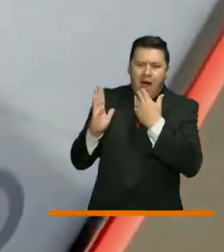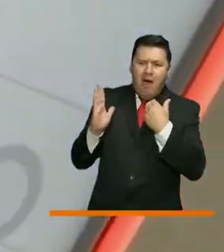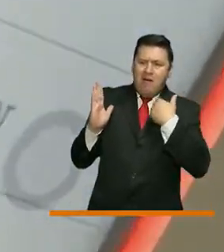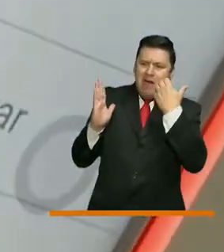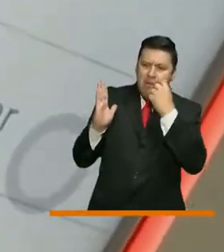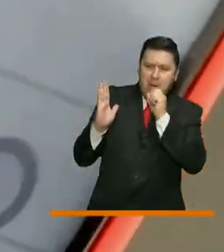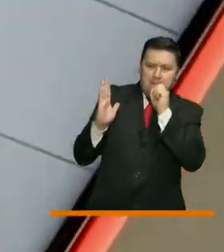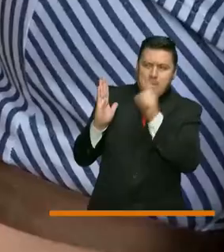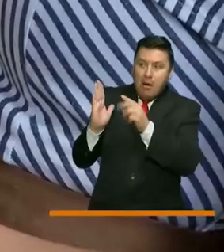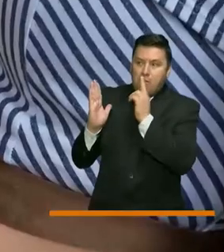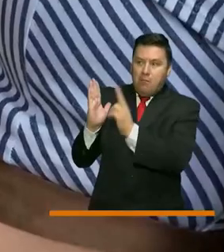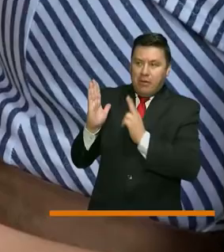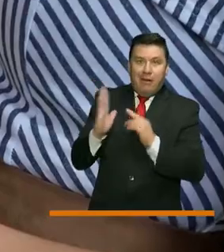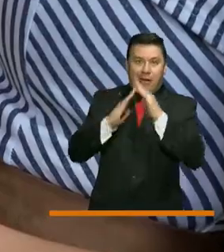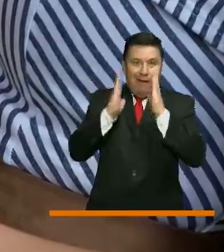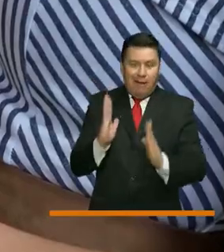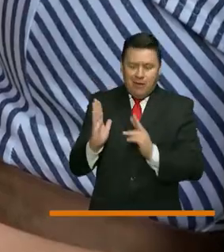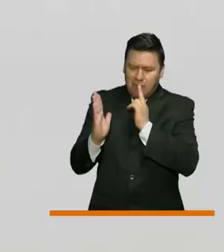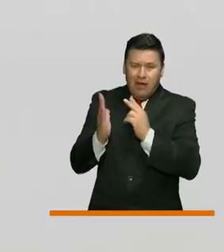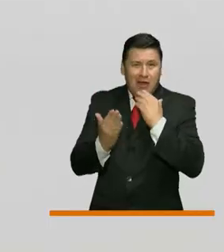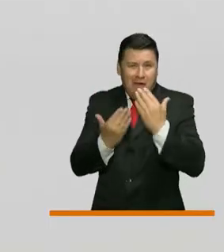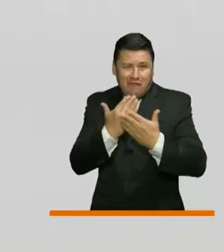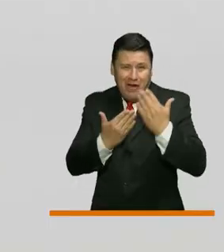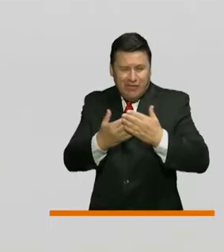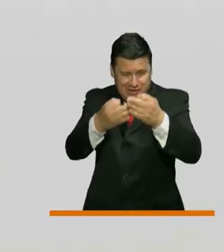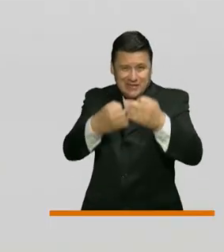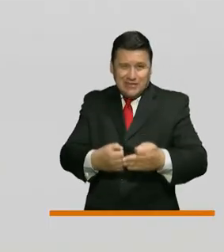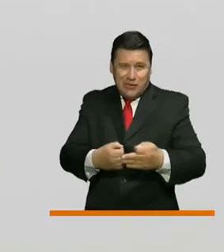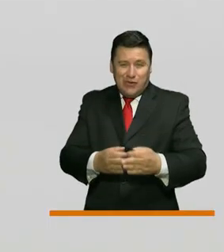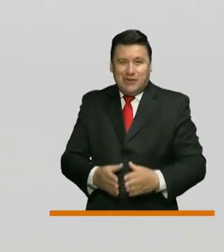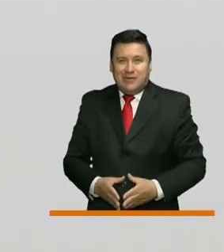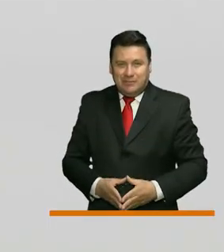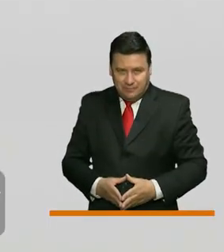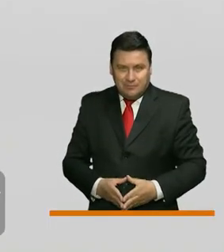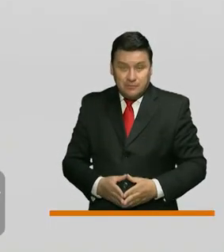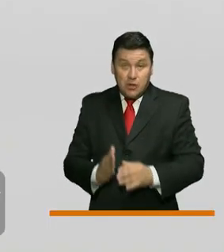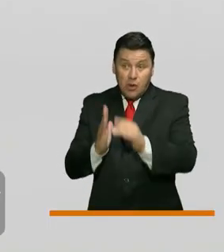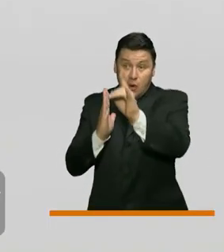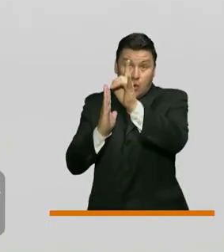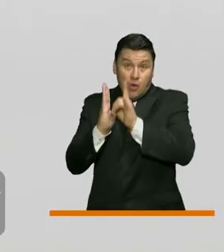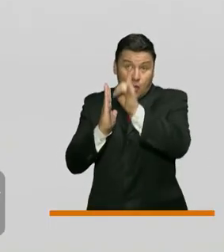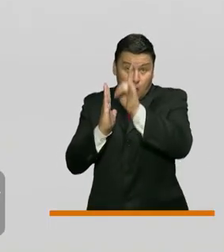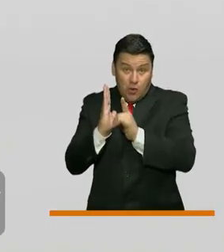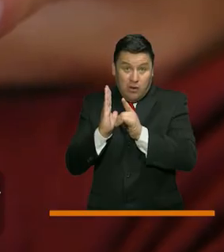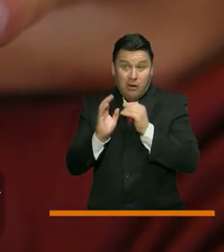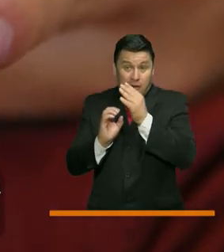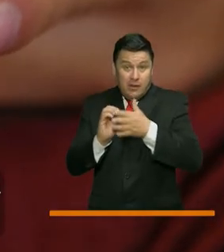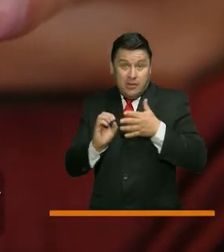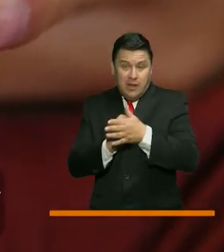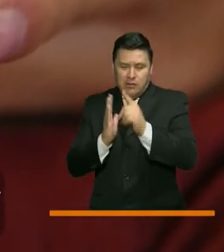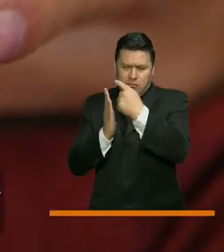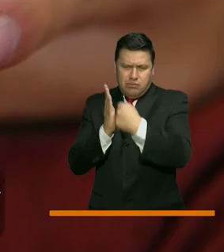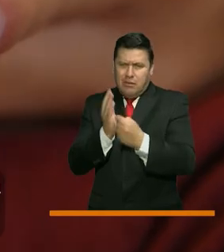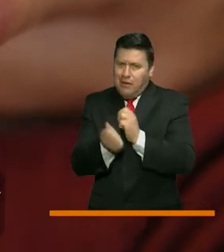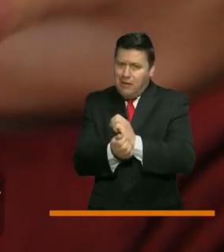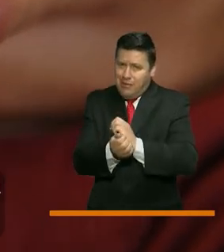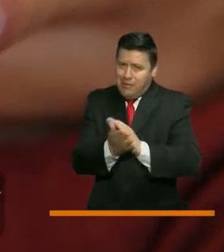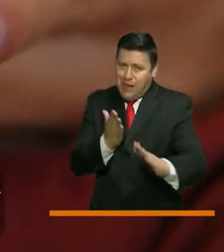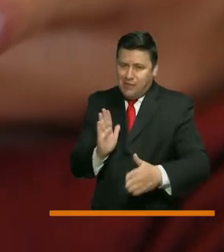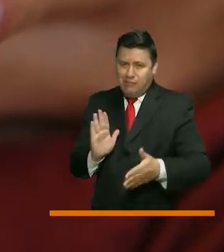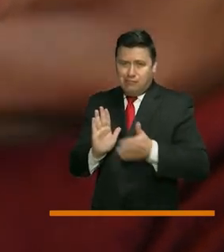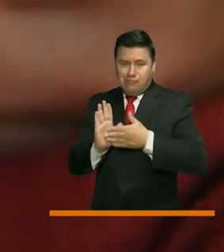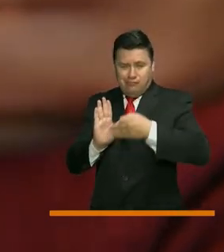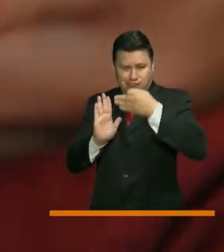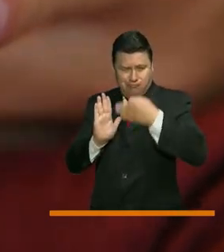síntomas para verificar tu salud desde casa. Fácil y seguro. La descarga y el consumo de datos de la app son